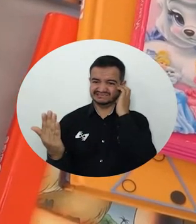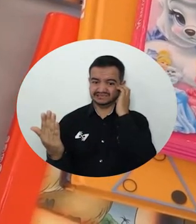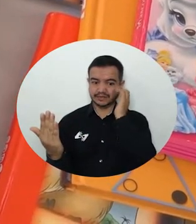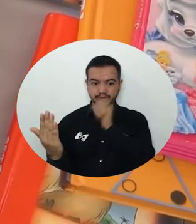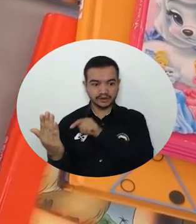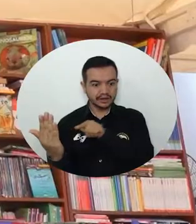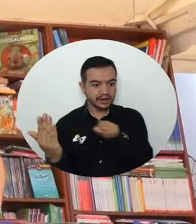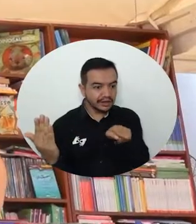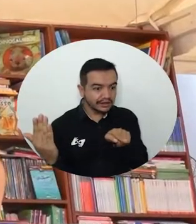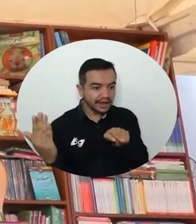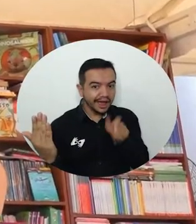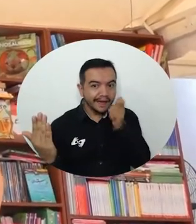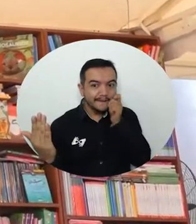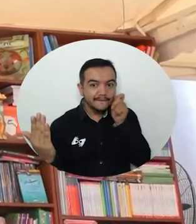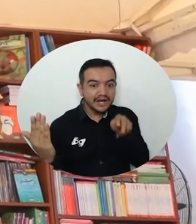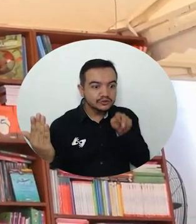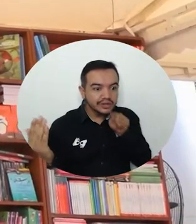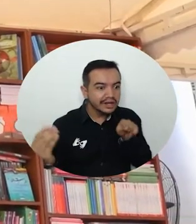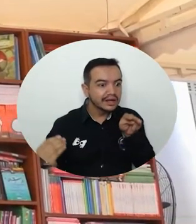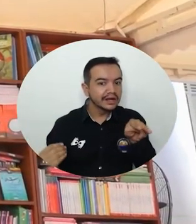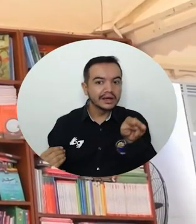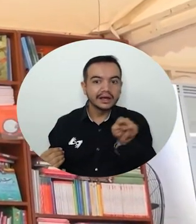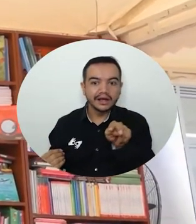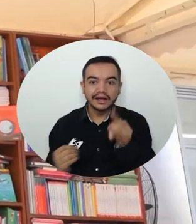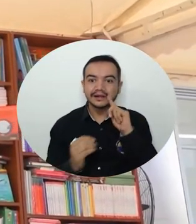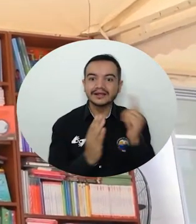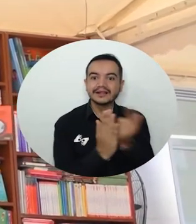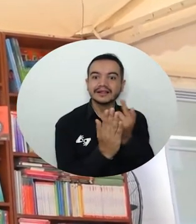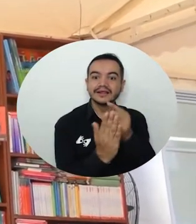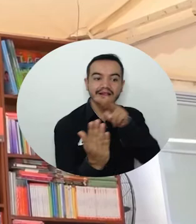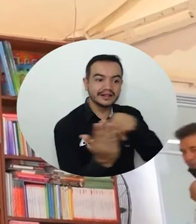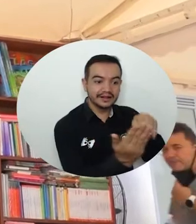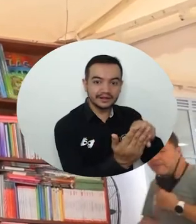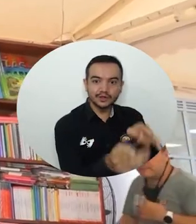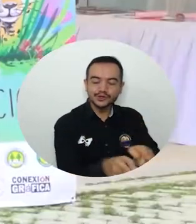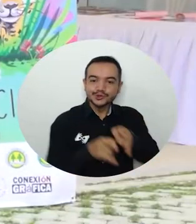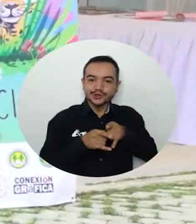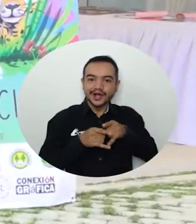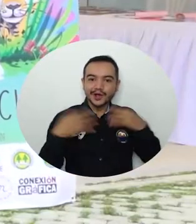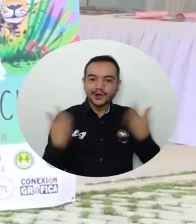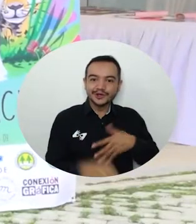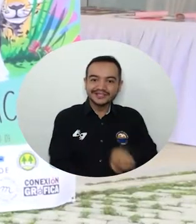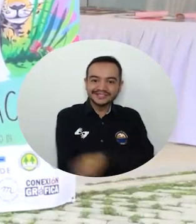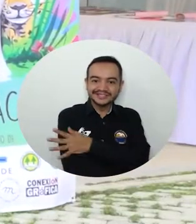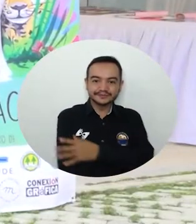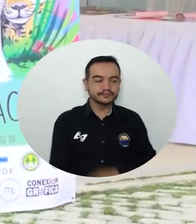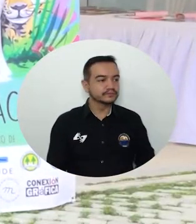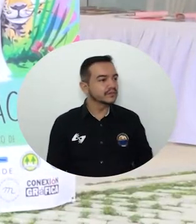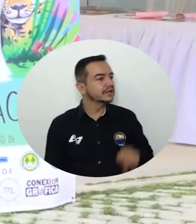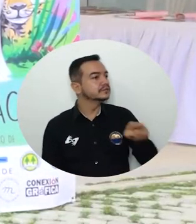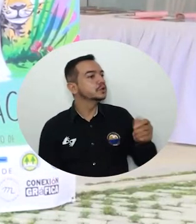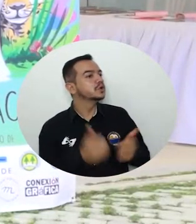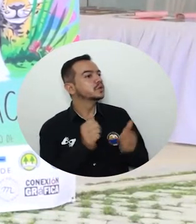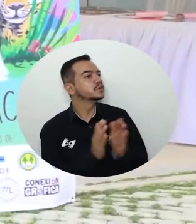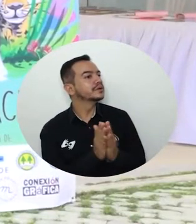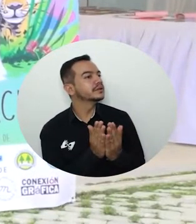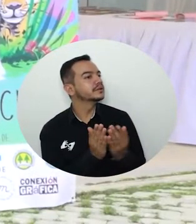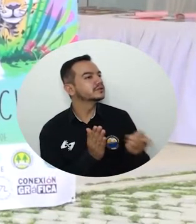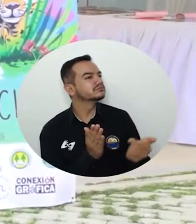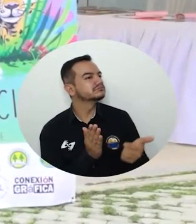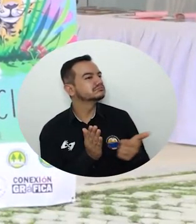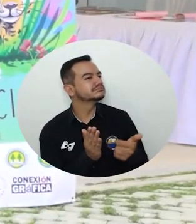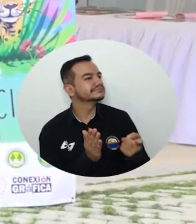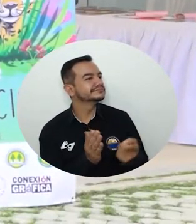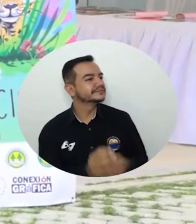recorrido hemos recordado que tenemos que leer porque la verdad me emociona. ¿Qué libros te llevaste? Uno